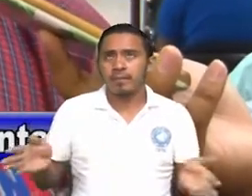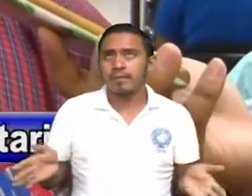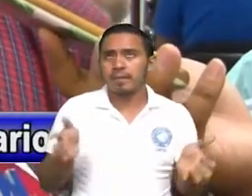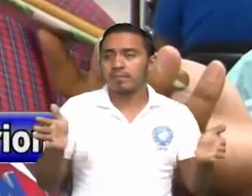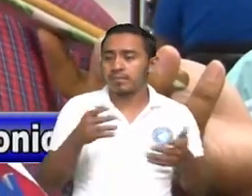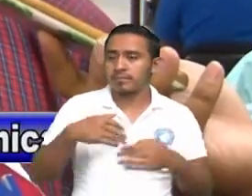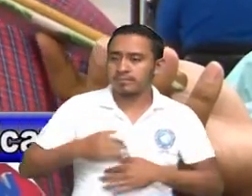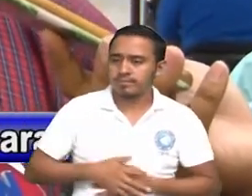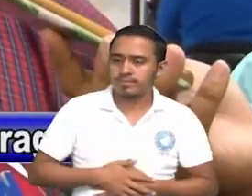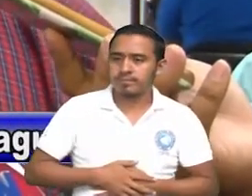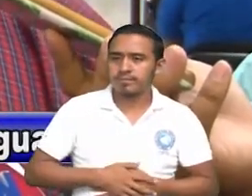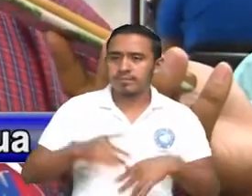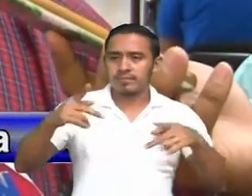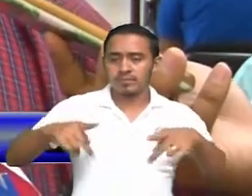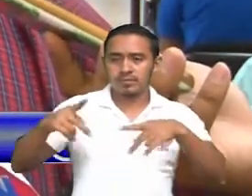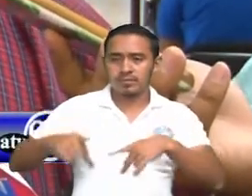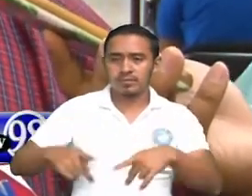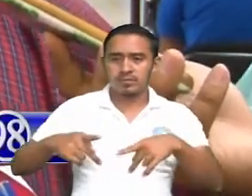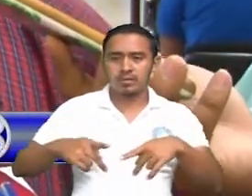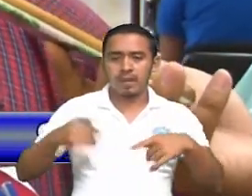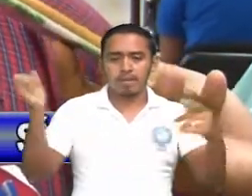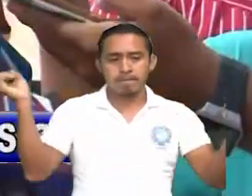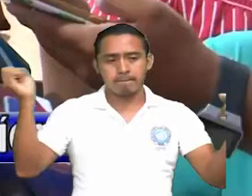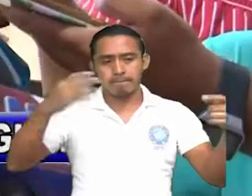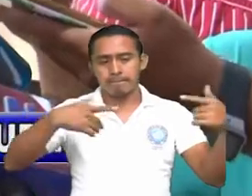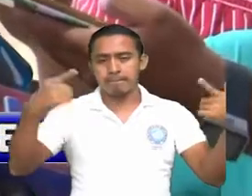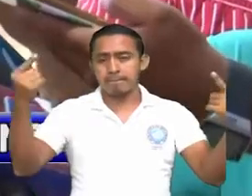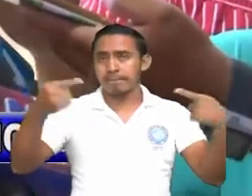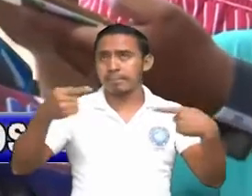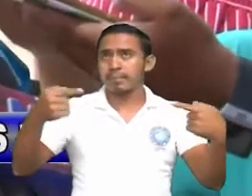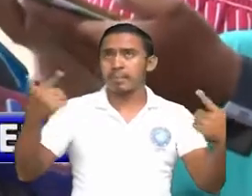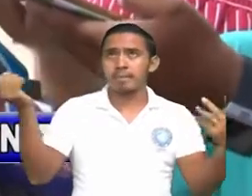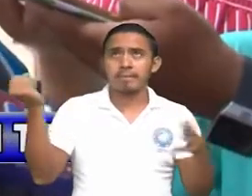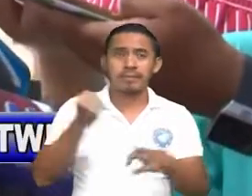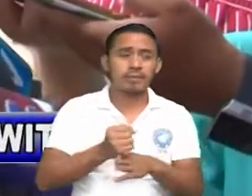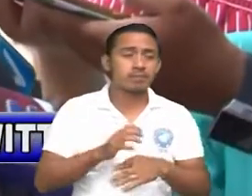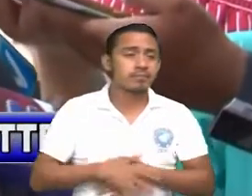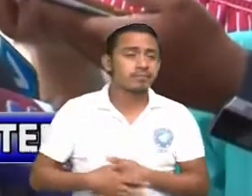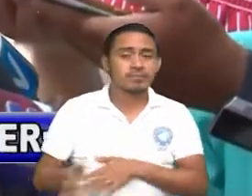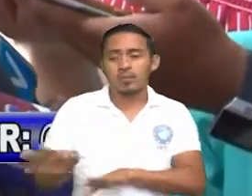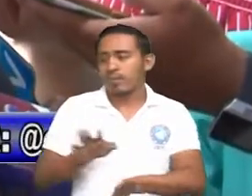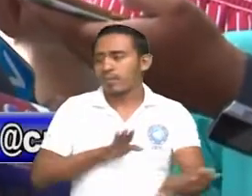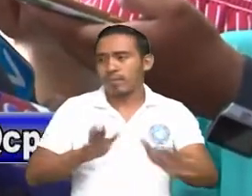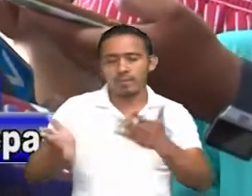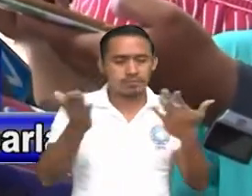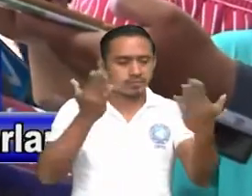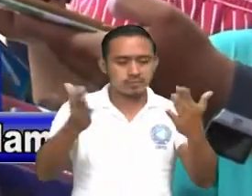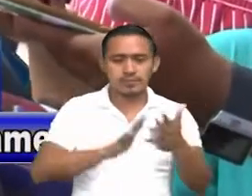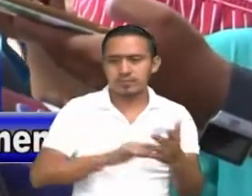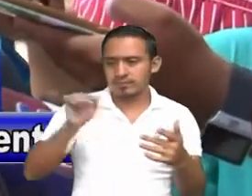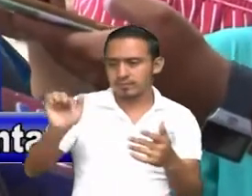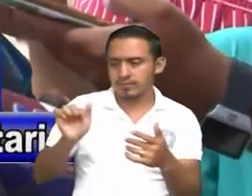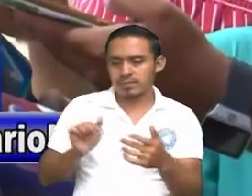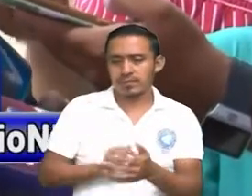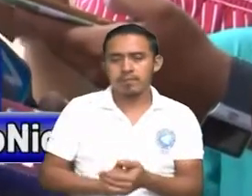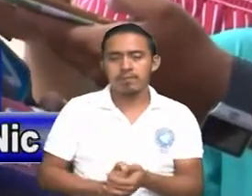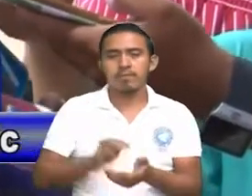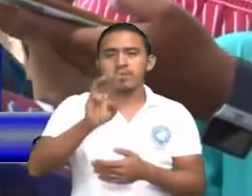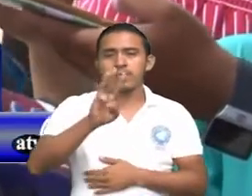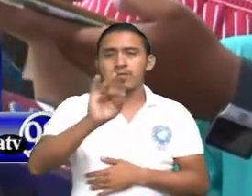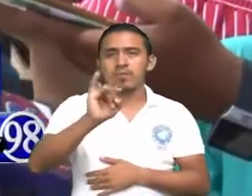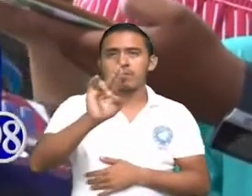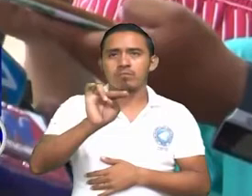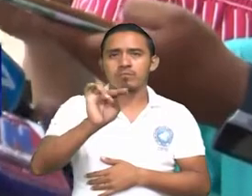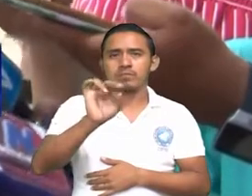y la gente de Estrada lo mataron todo. No podemos comparar un rifle de repetición, un Winchester,